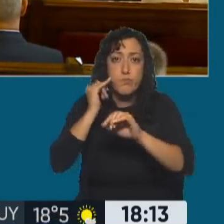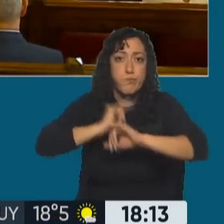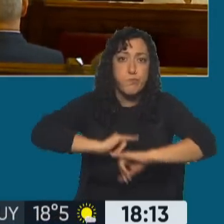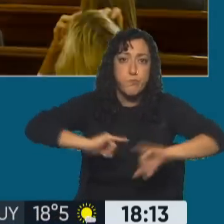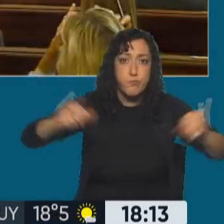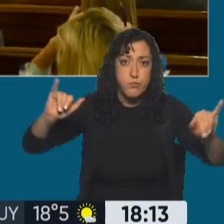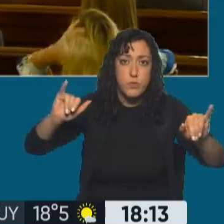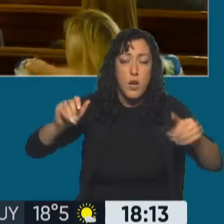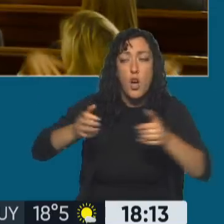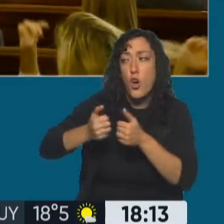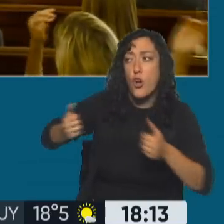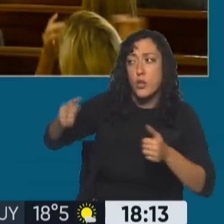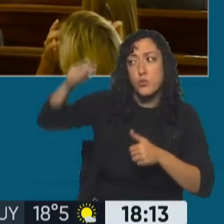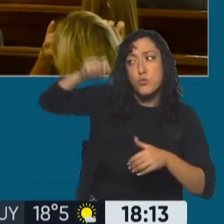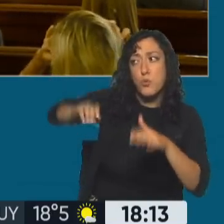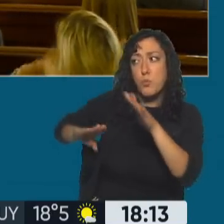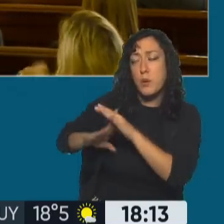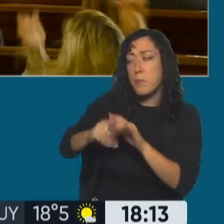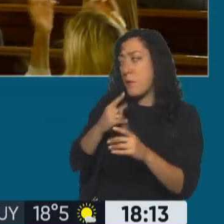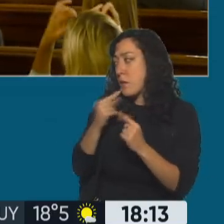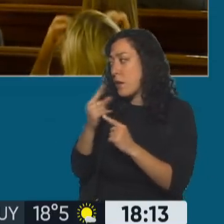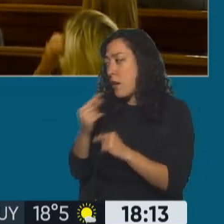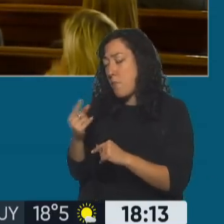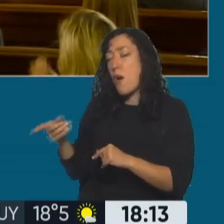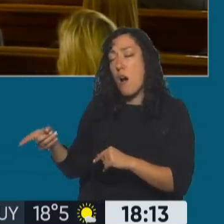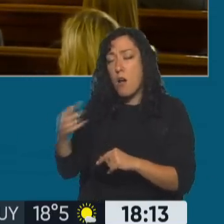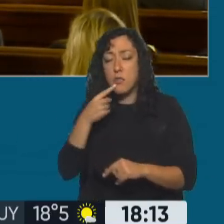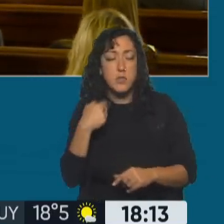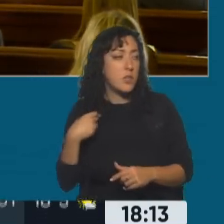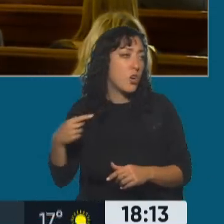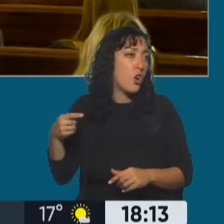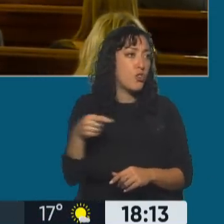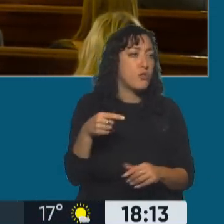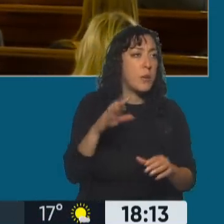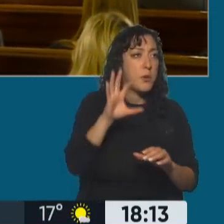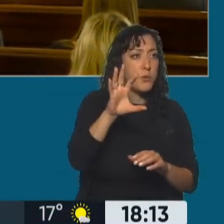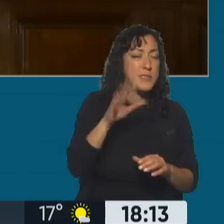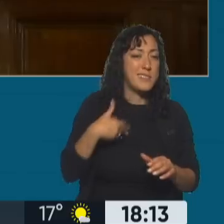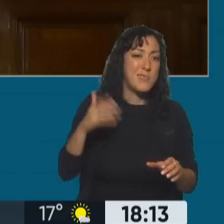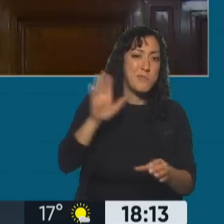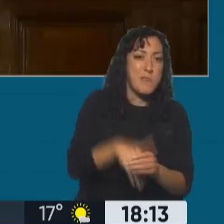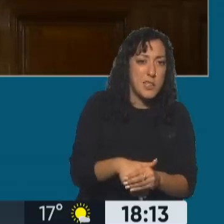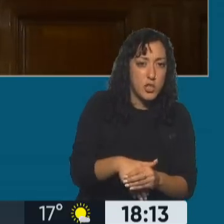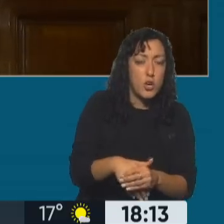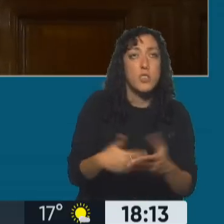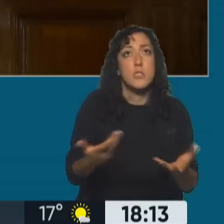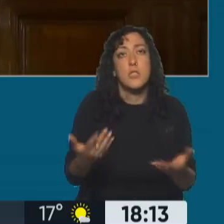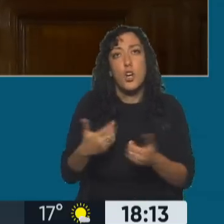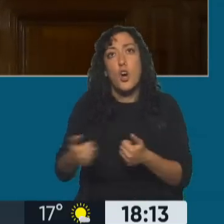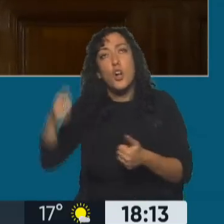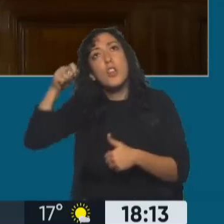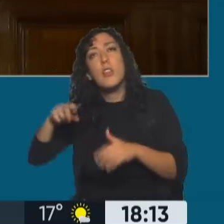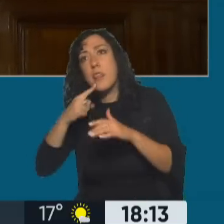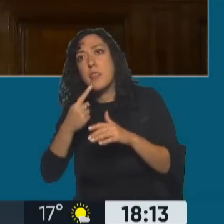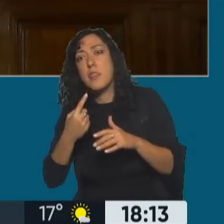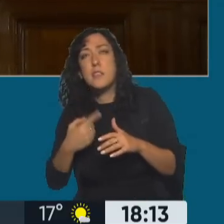la puerta a la Corte y la Corte dijo, bueno, como hay un reclamo contra la provincia, entonces yo me meto. ¿Lo puede hacer? Bueno, la Corte dice que sí. ¿Y quién le